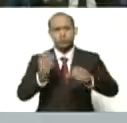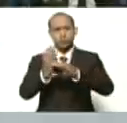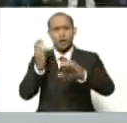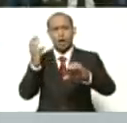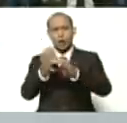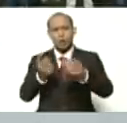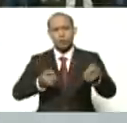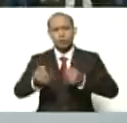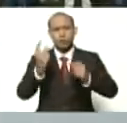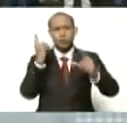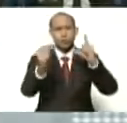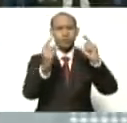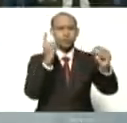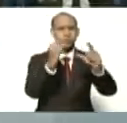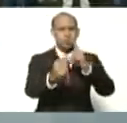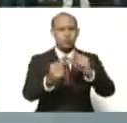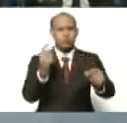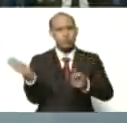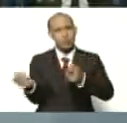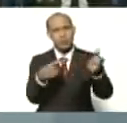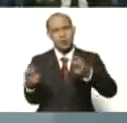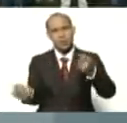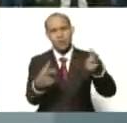cayendo y corriendo